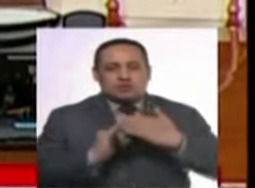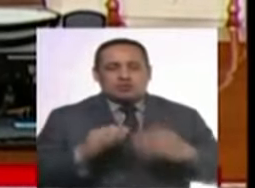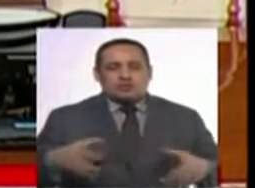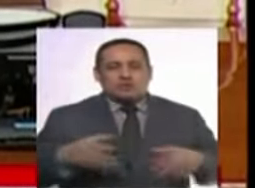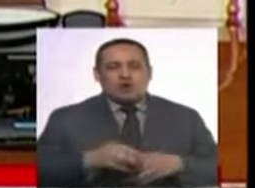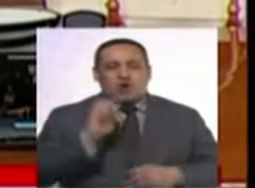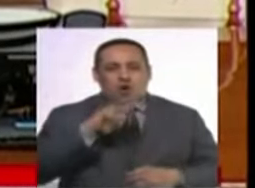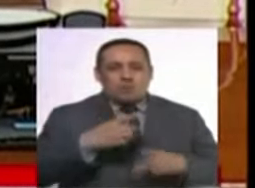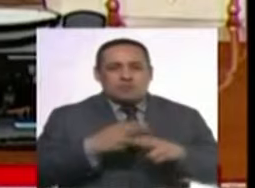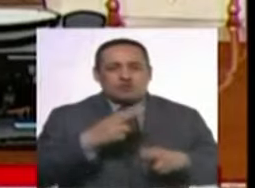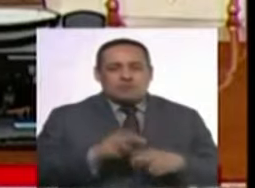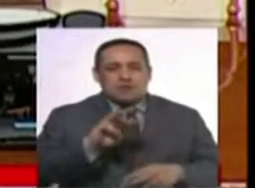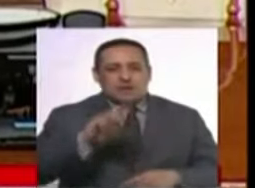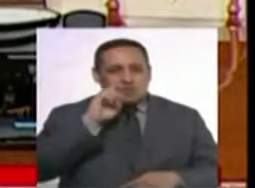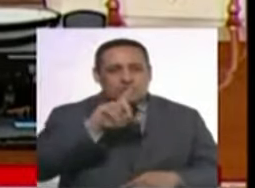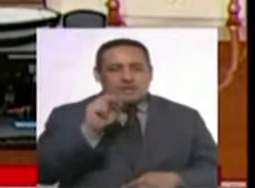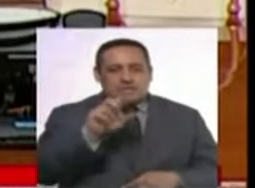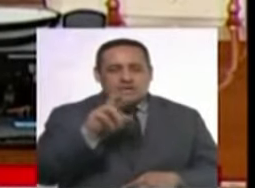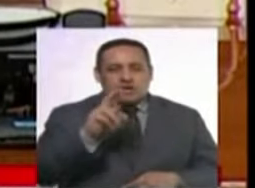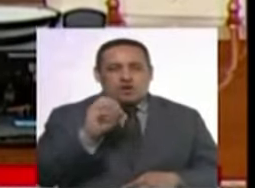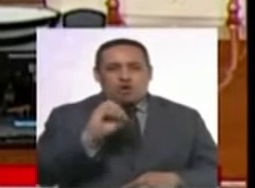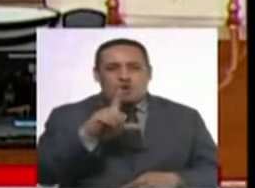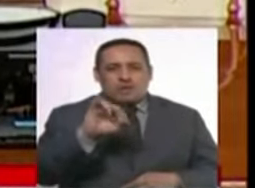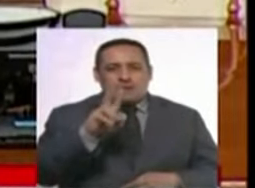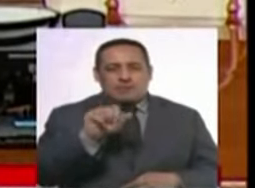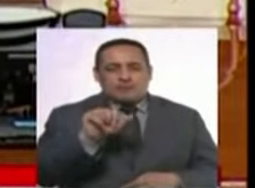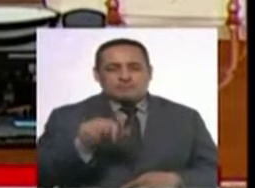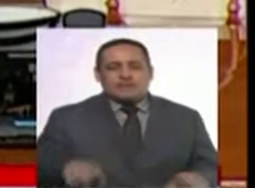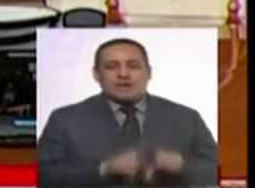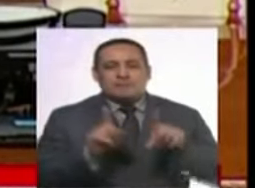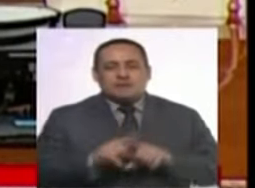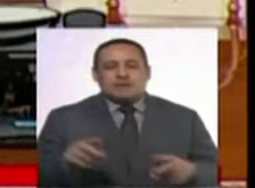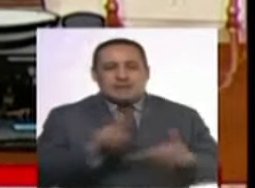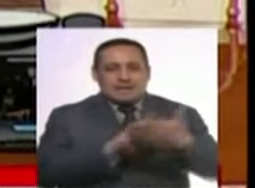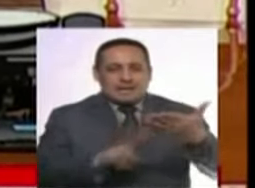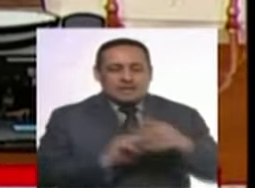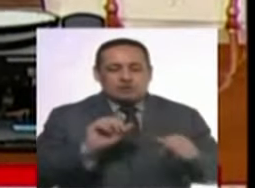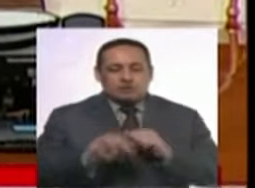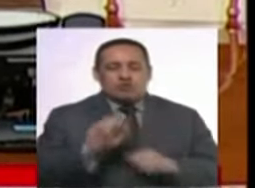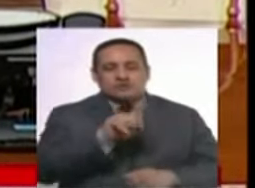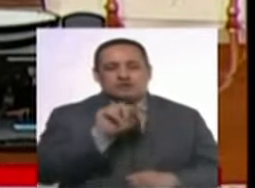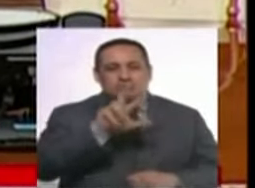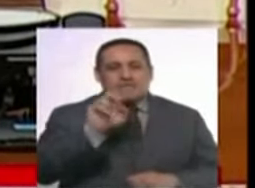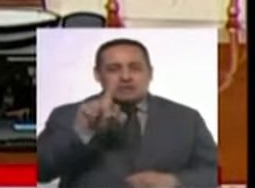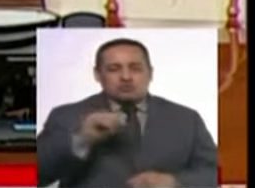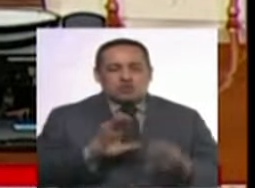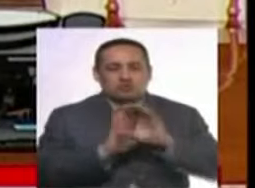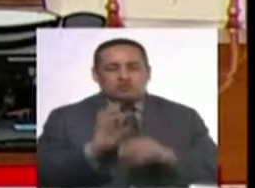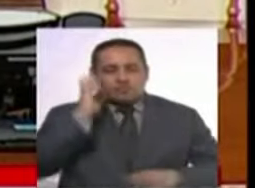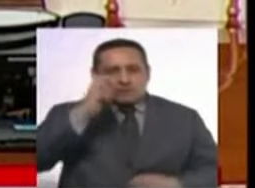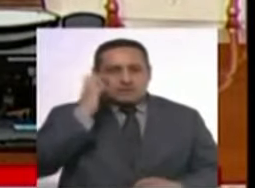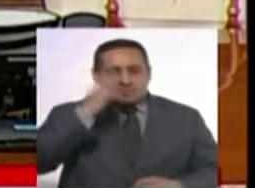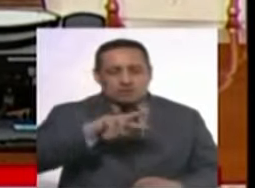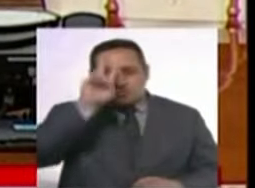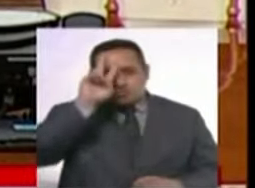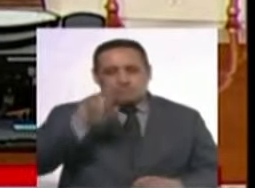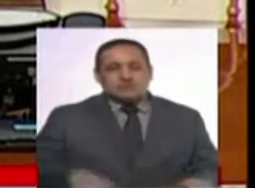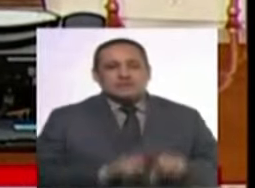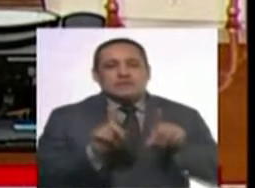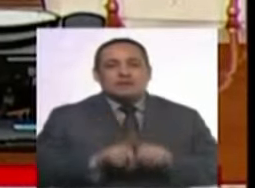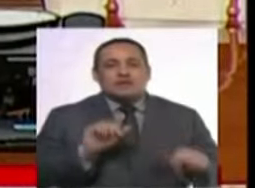Willy Arturo huertas oliva se va a dar lectura al artículo 131 de la constitución política del Perú